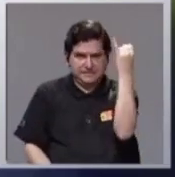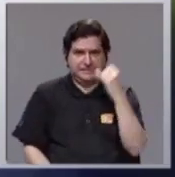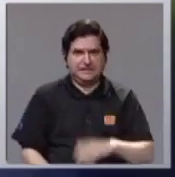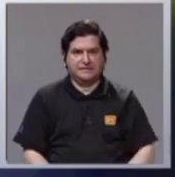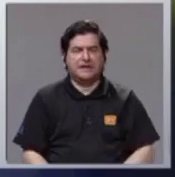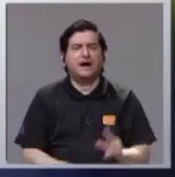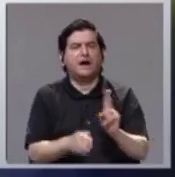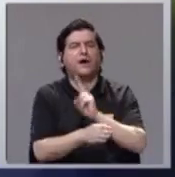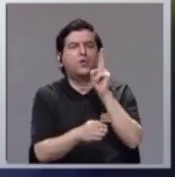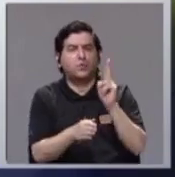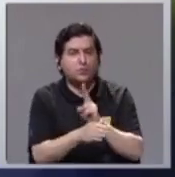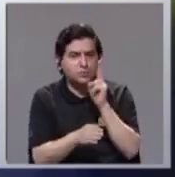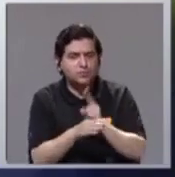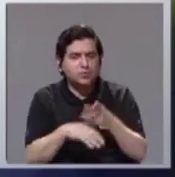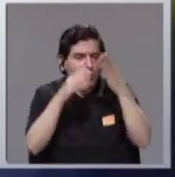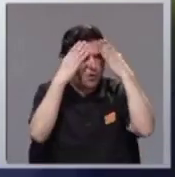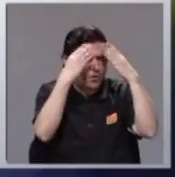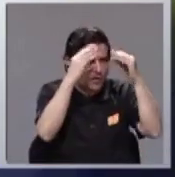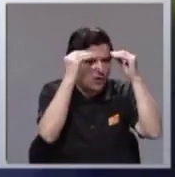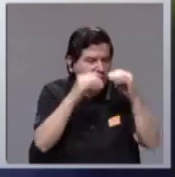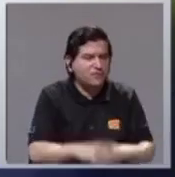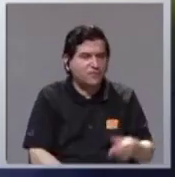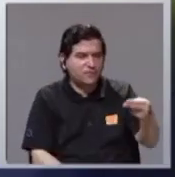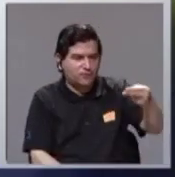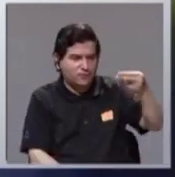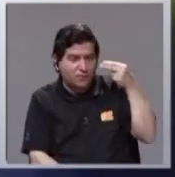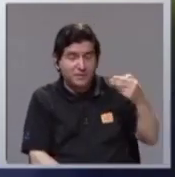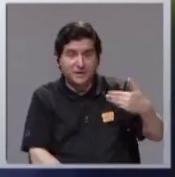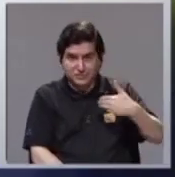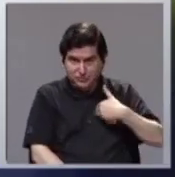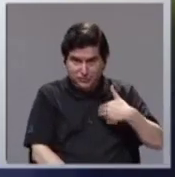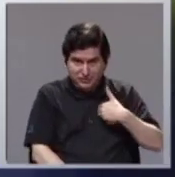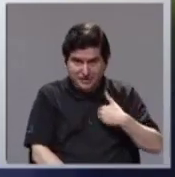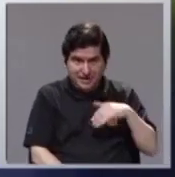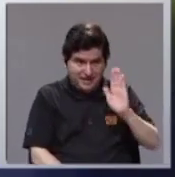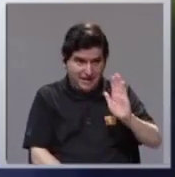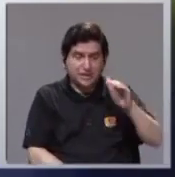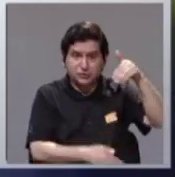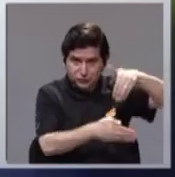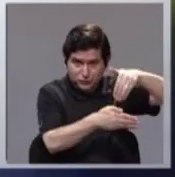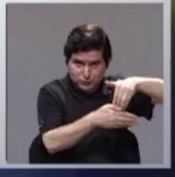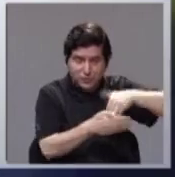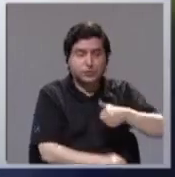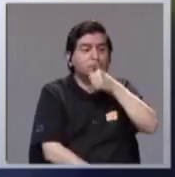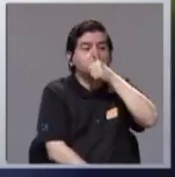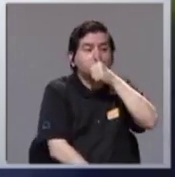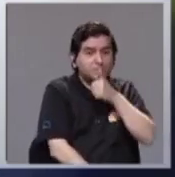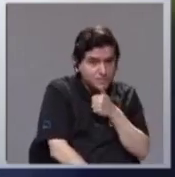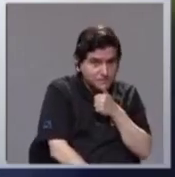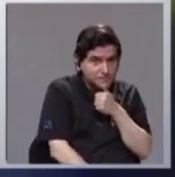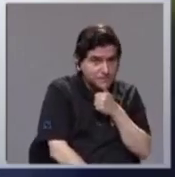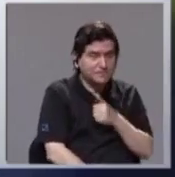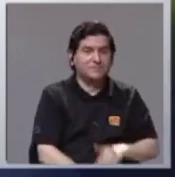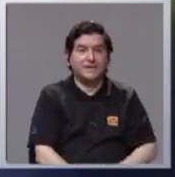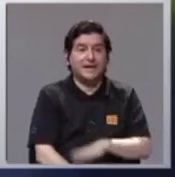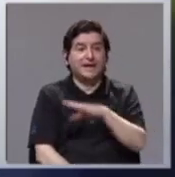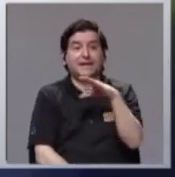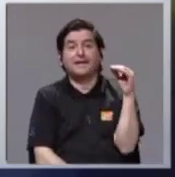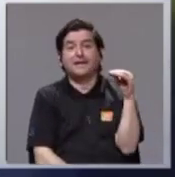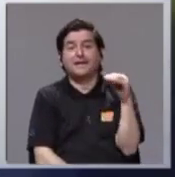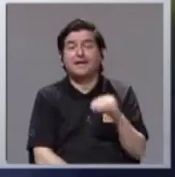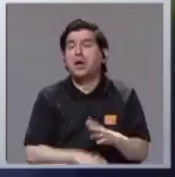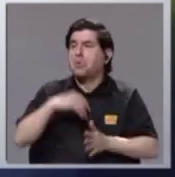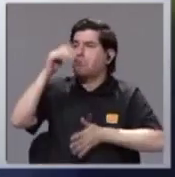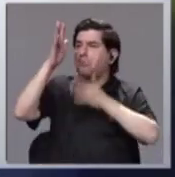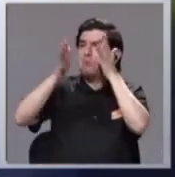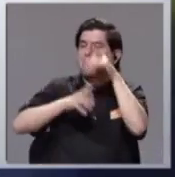este sentido de que utilizó los datos históricos que tenía en sus archivos privados